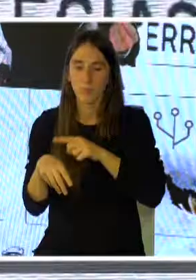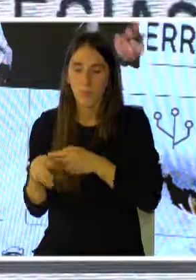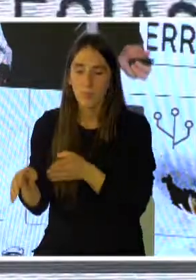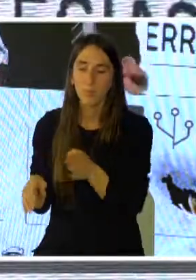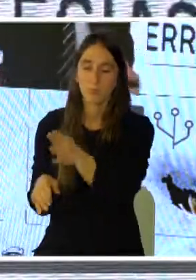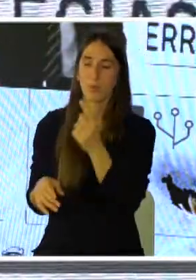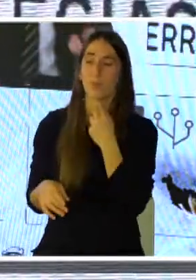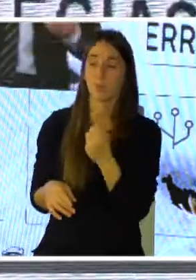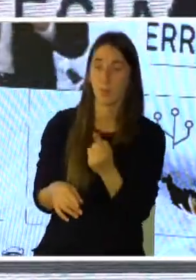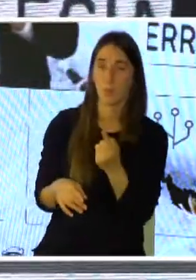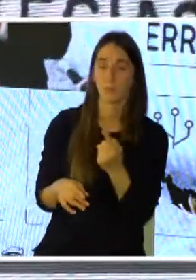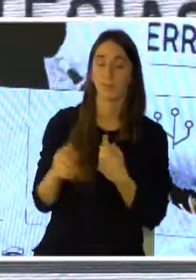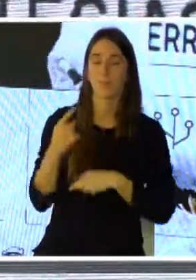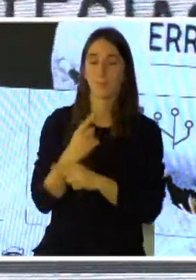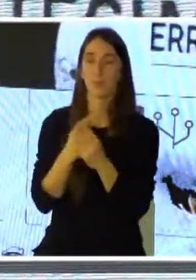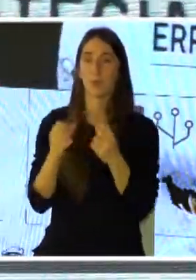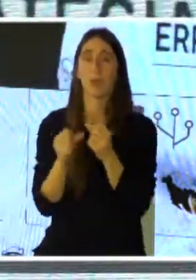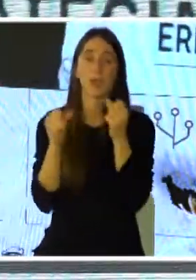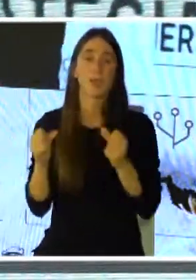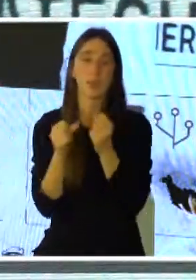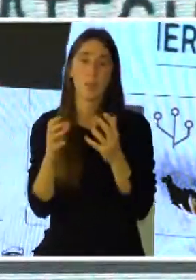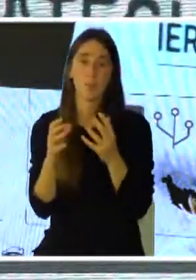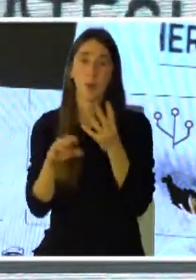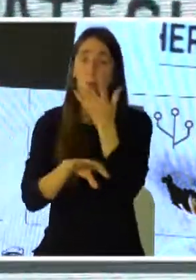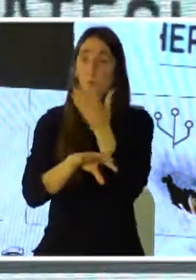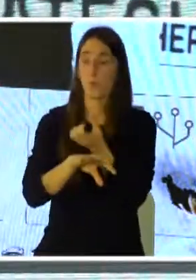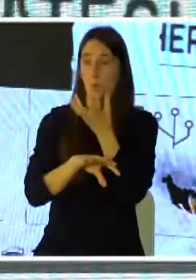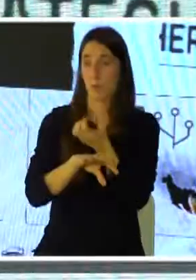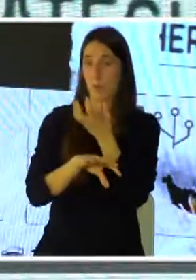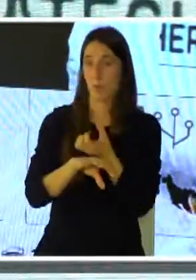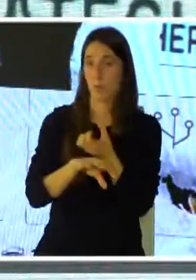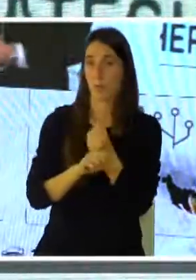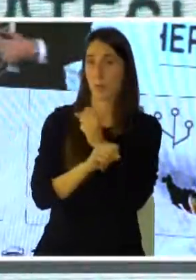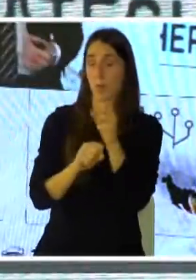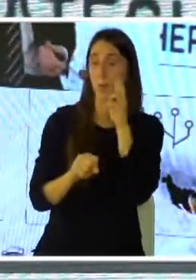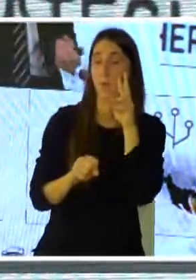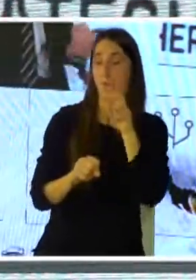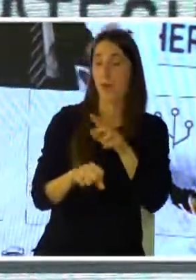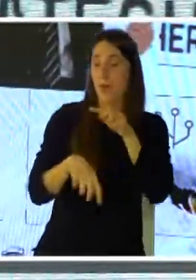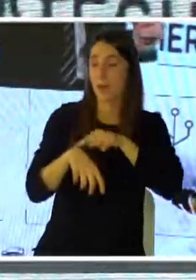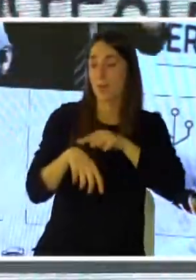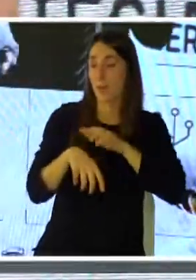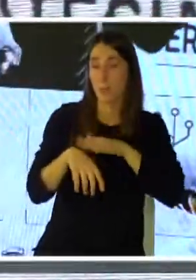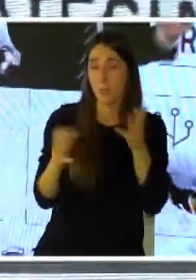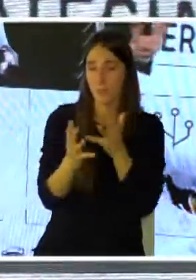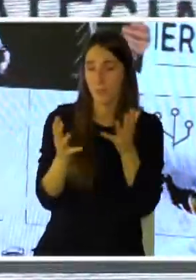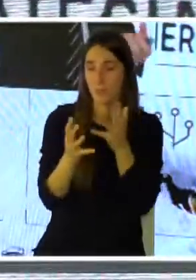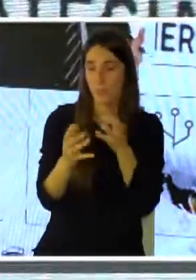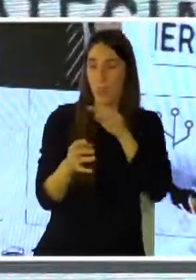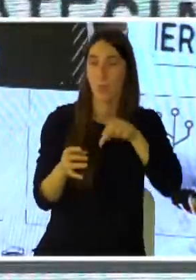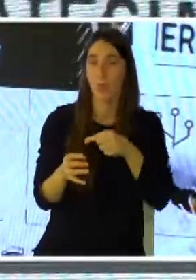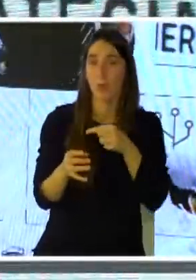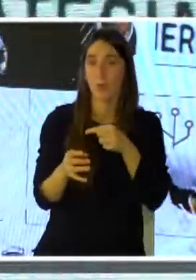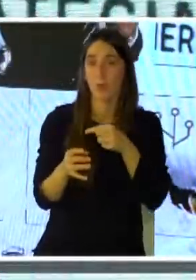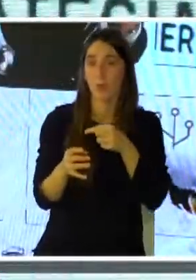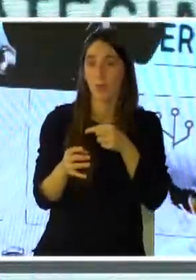recursos? Y entonces lo que generamos es una aplicación en la cual podemos ver en tiempo real cuál es la posición que